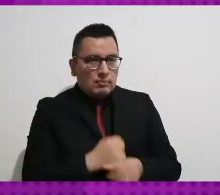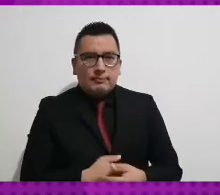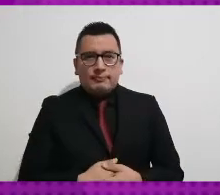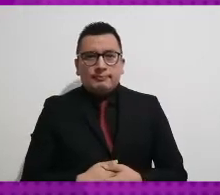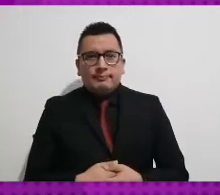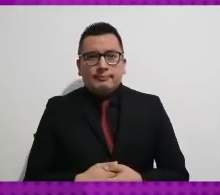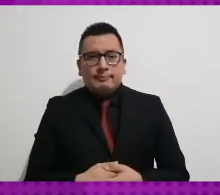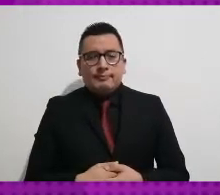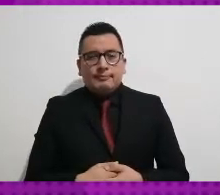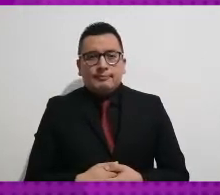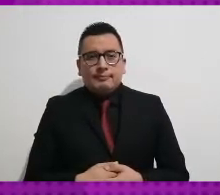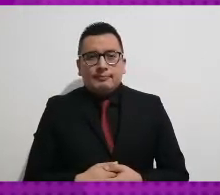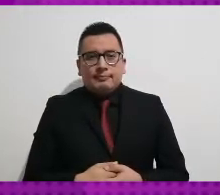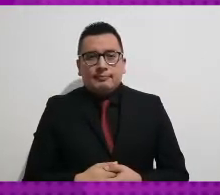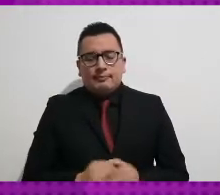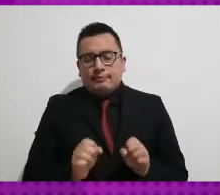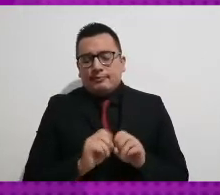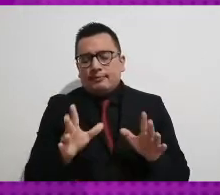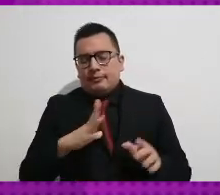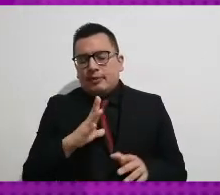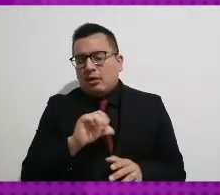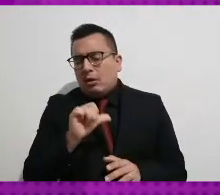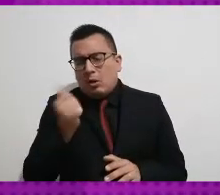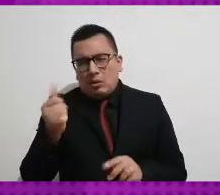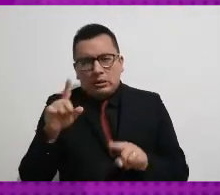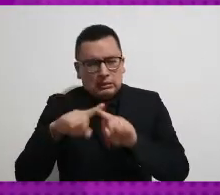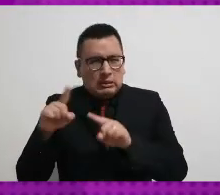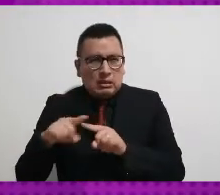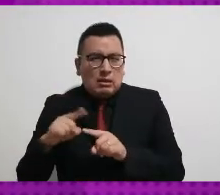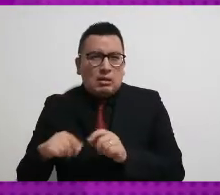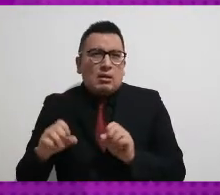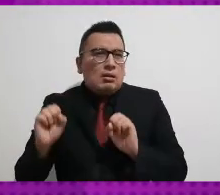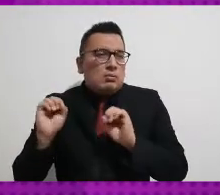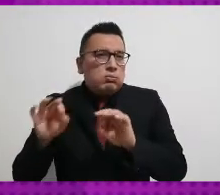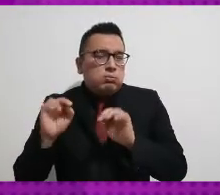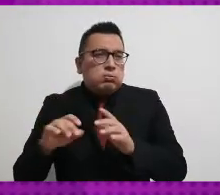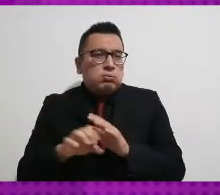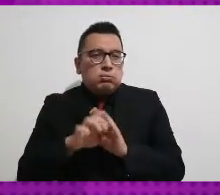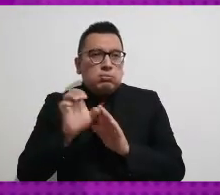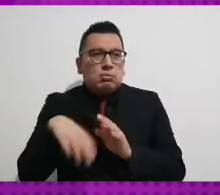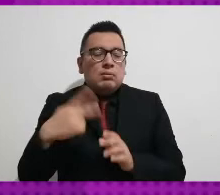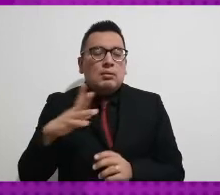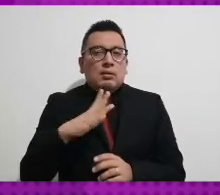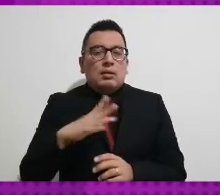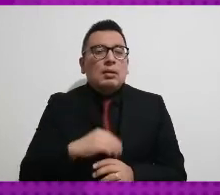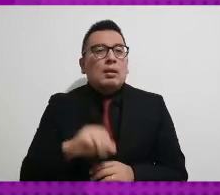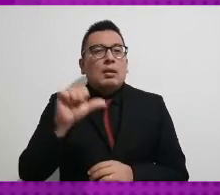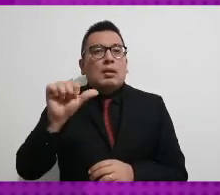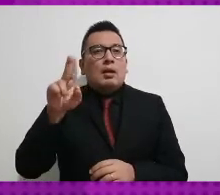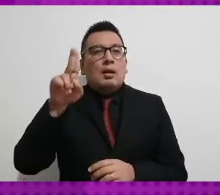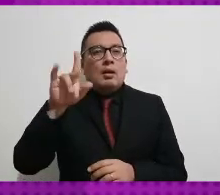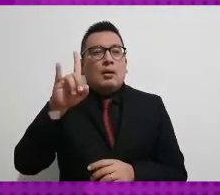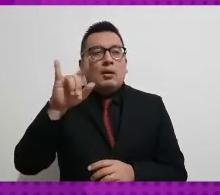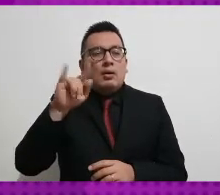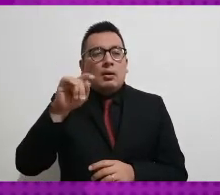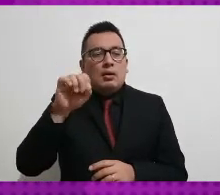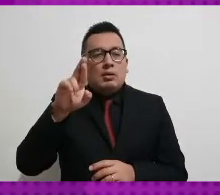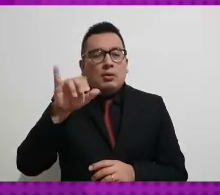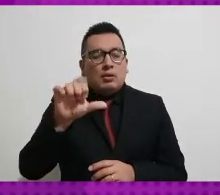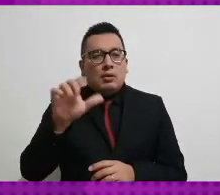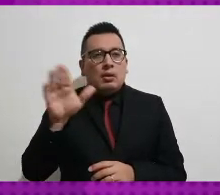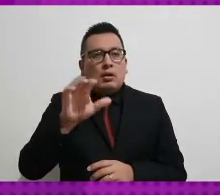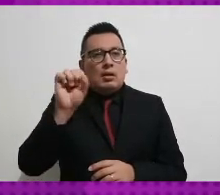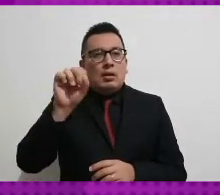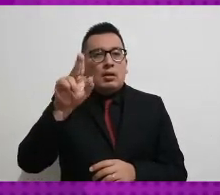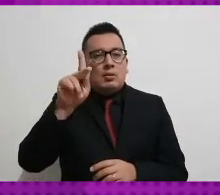de control. Obviamente, pues hay otros entes fiscalizadores que concurren, como es la propia Auditoría Superior y como son